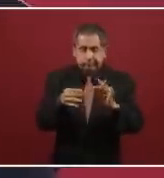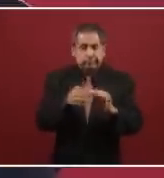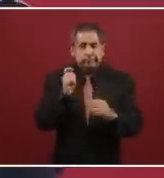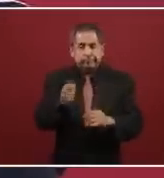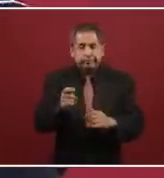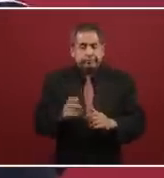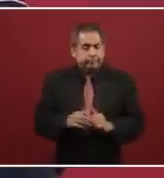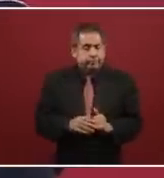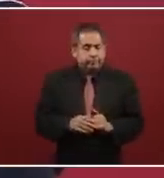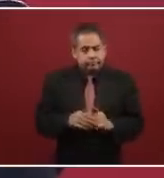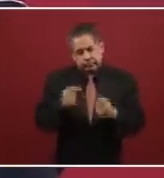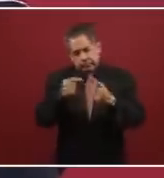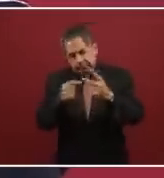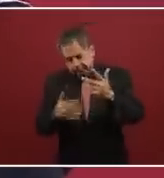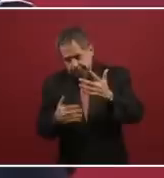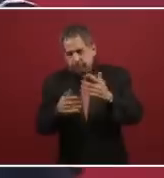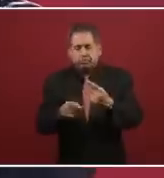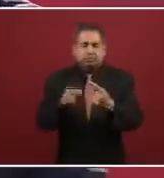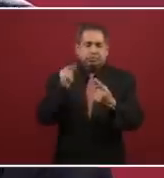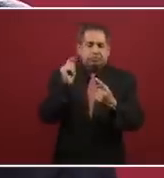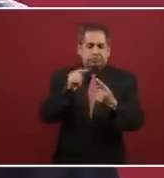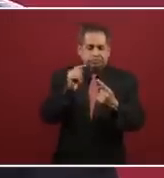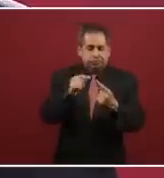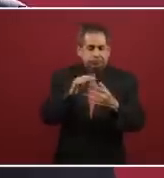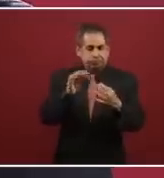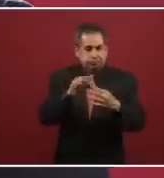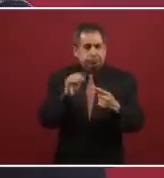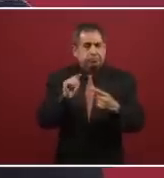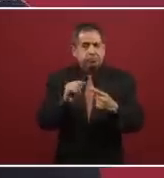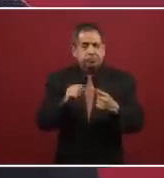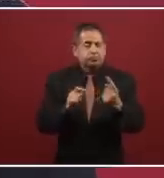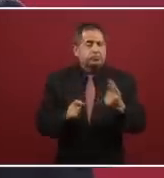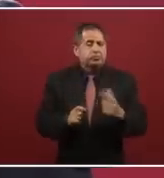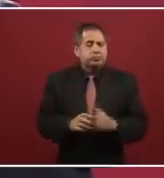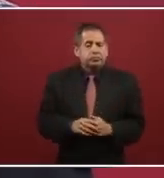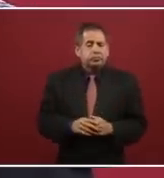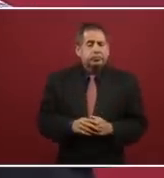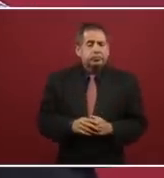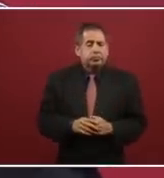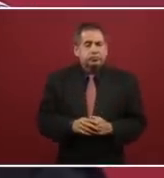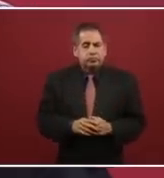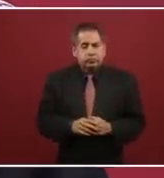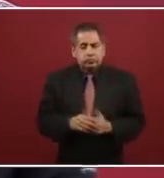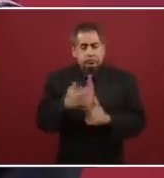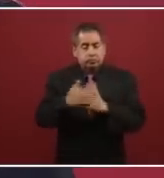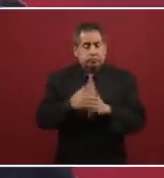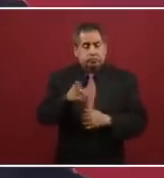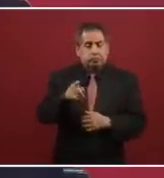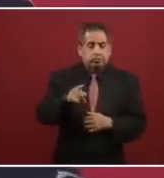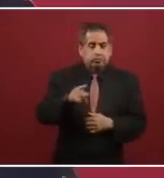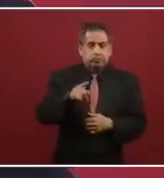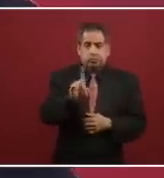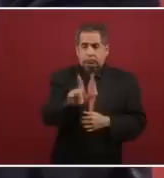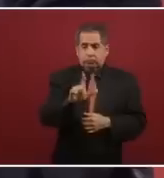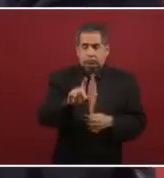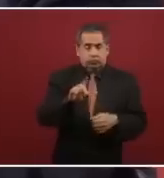de varios asuntos, en el Zócalo, el